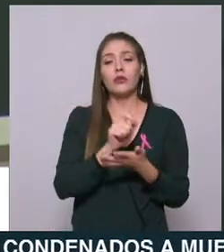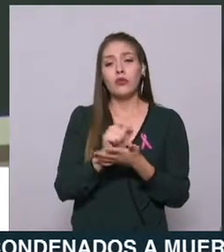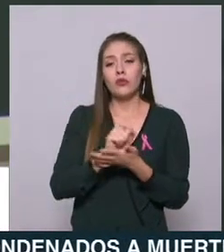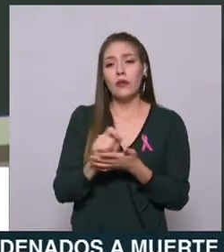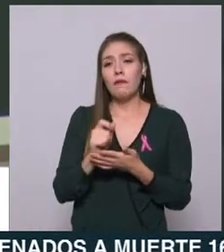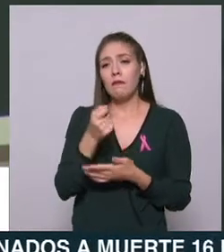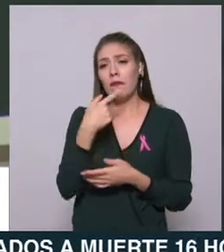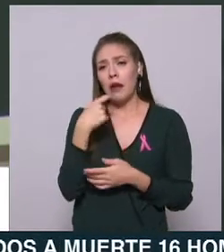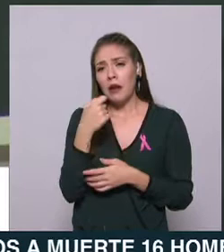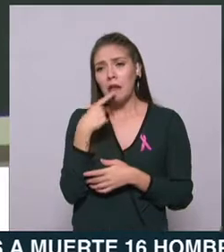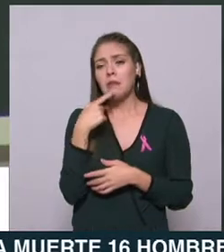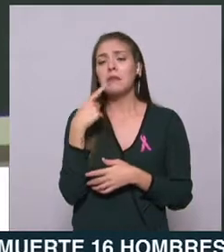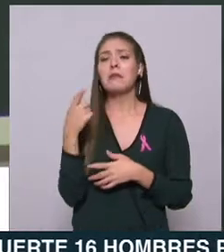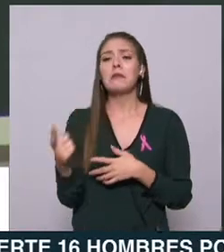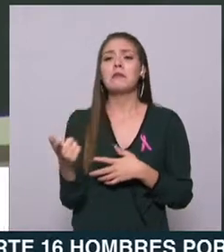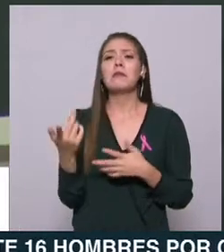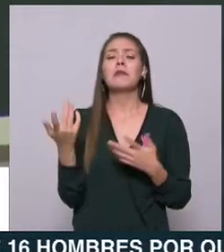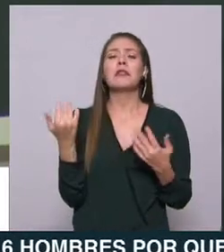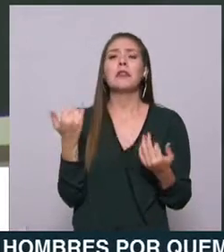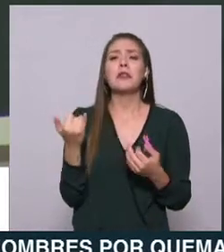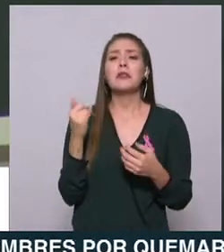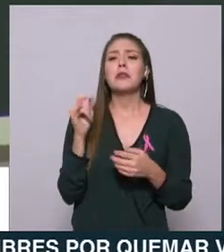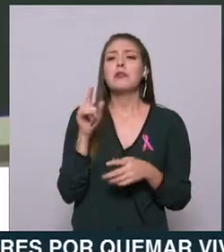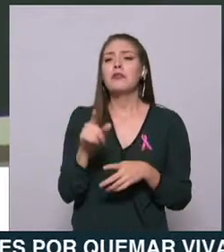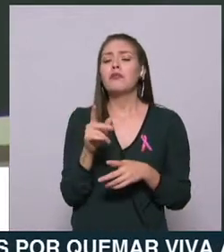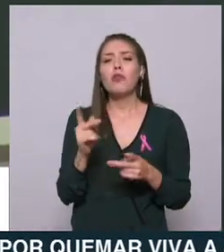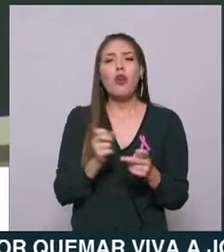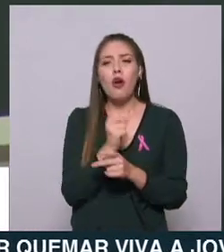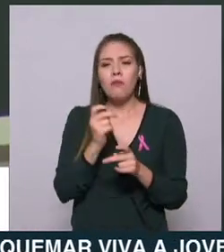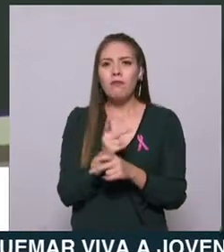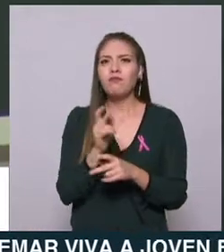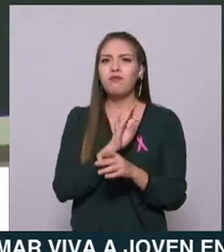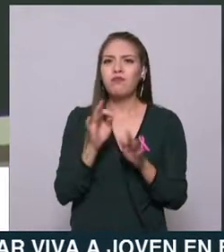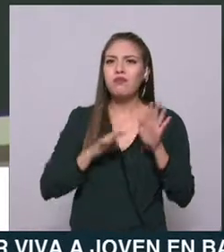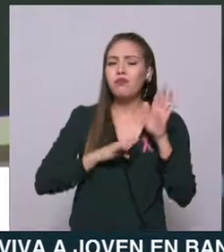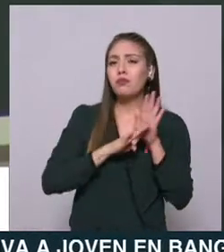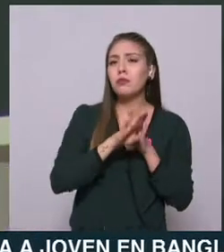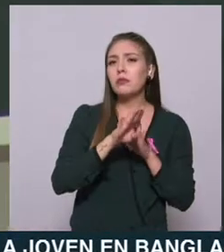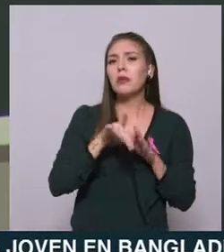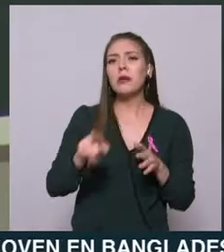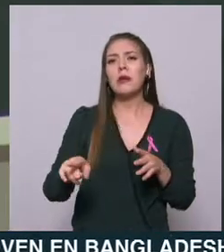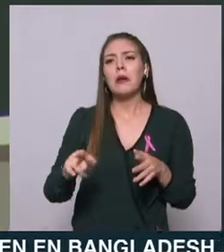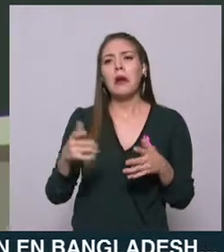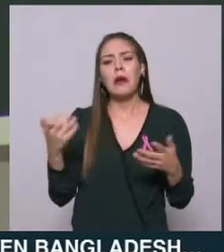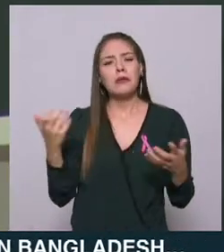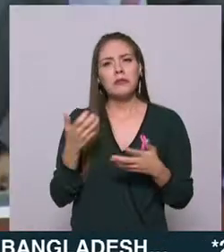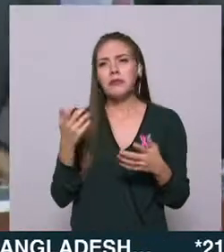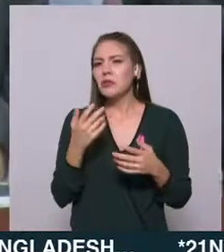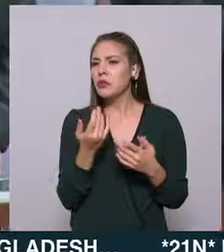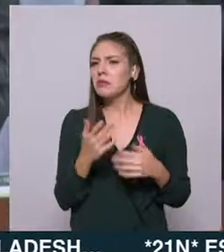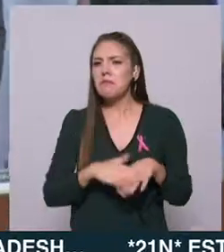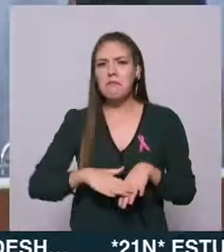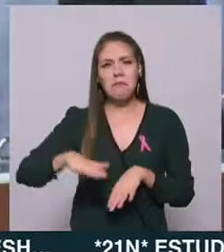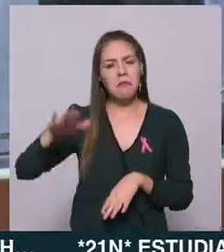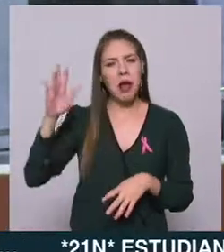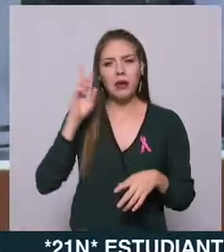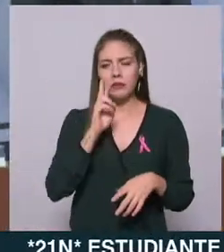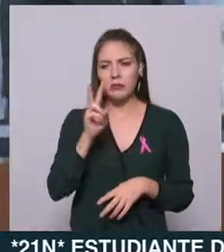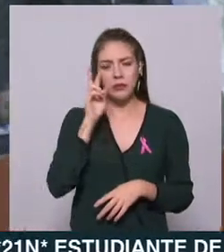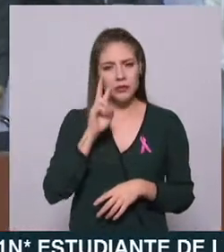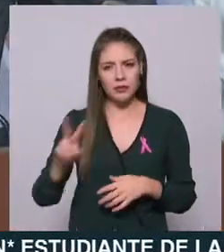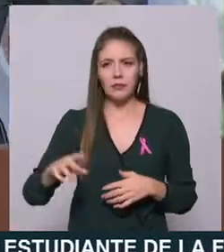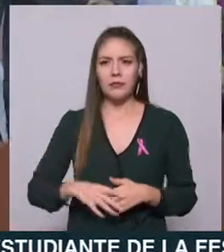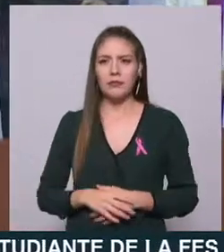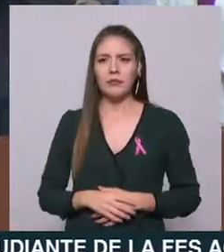farmacias, laborando sin prestaciones y con pocas oportunidades de crecimiento profesional, se volvió una escena común. Debido a ello,